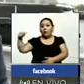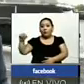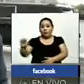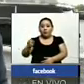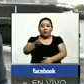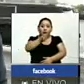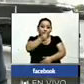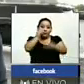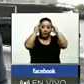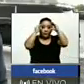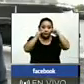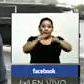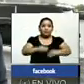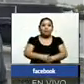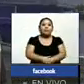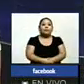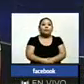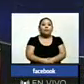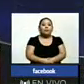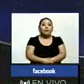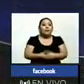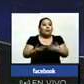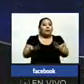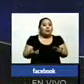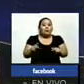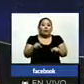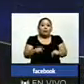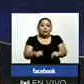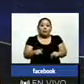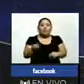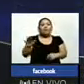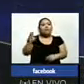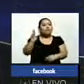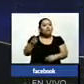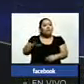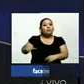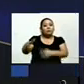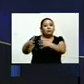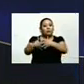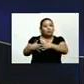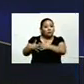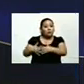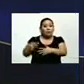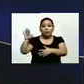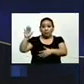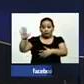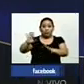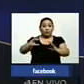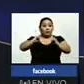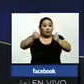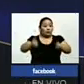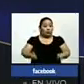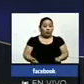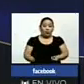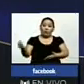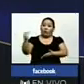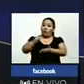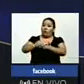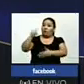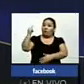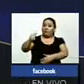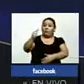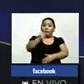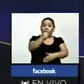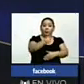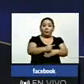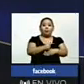Noticiero Hechos. Y nos vamos a quedar en Estados Unidos, y es que el gobierno impuso nuevas sanciones al entorno